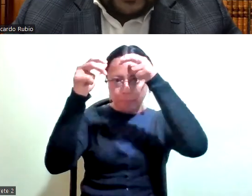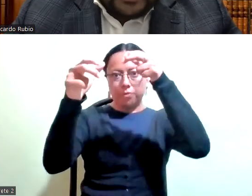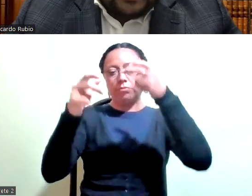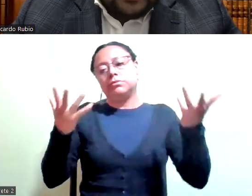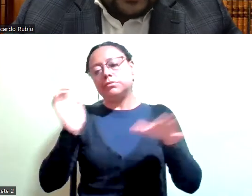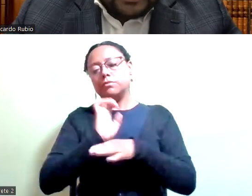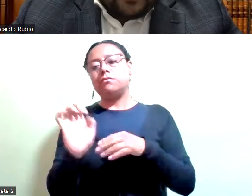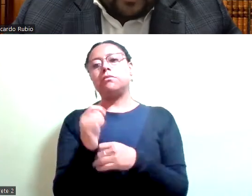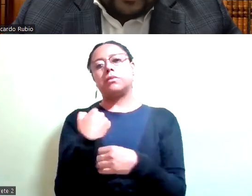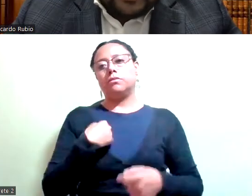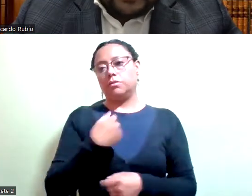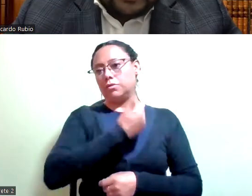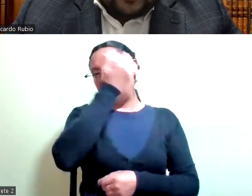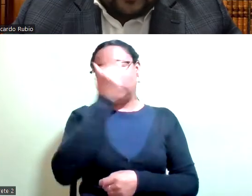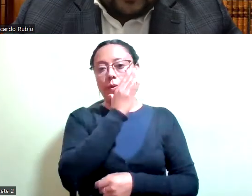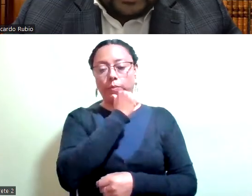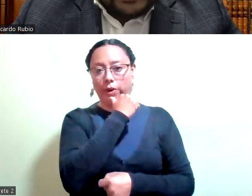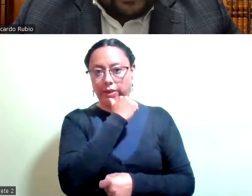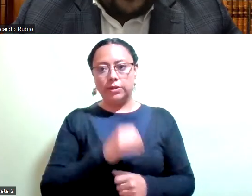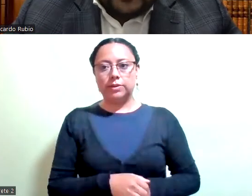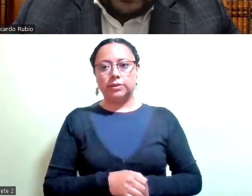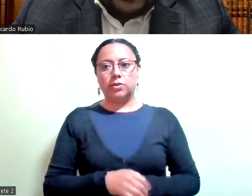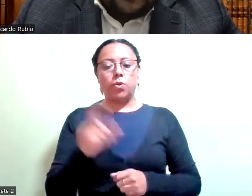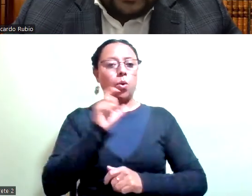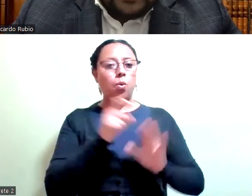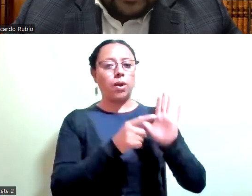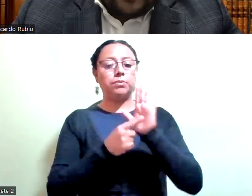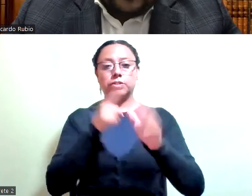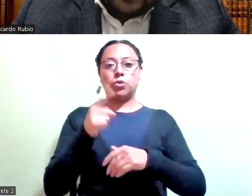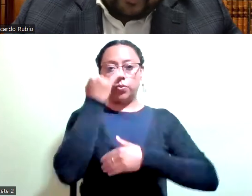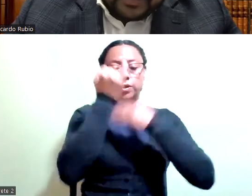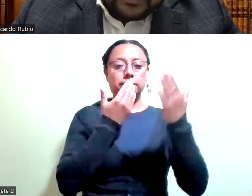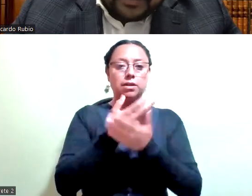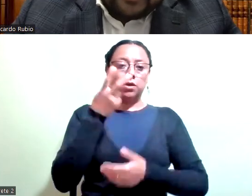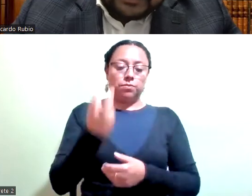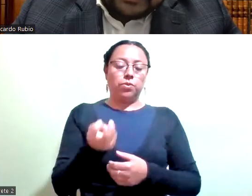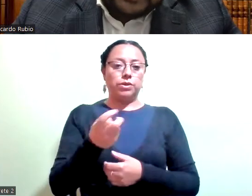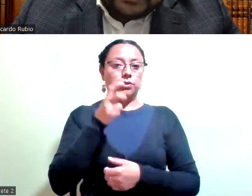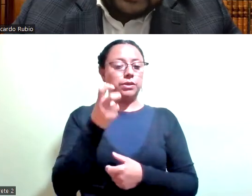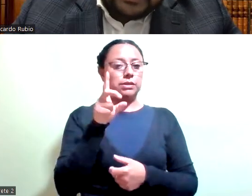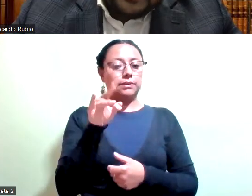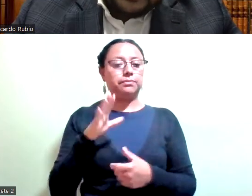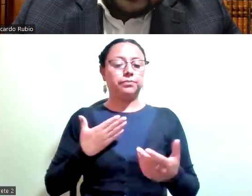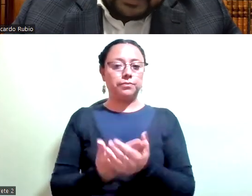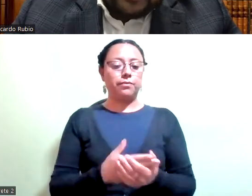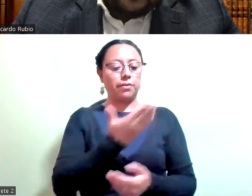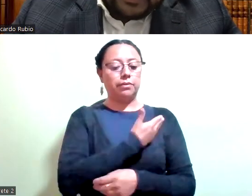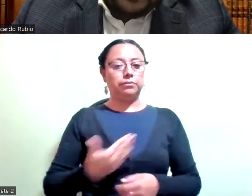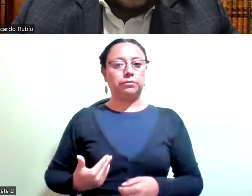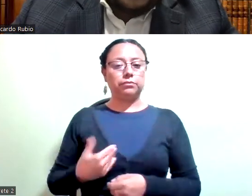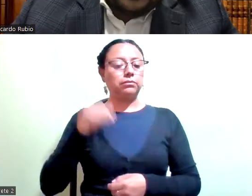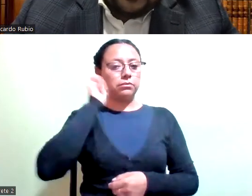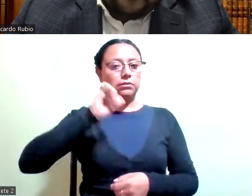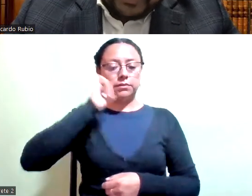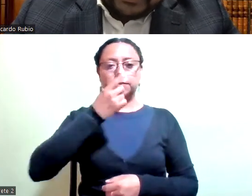puedo saber cuándo se presentó una iniciativa. Por eso en el dictamen, cuando se turna, la presidencia hace el señalamiento de